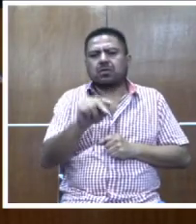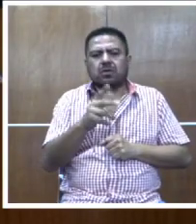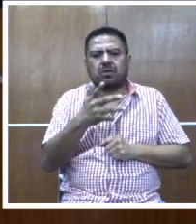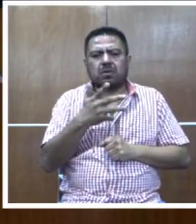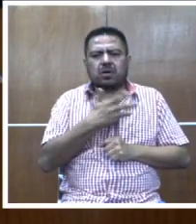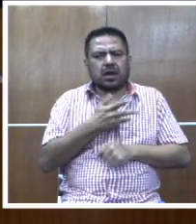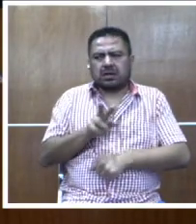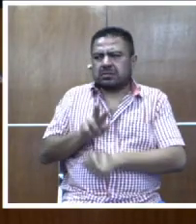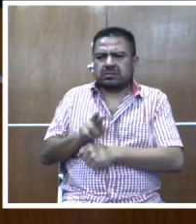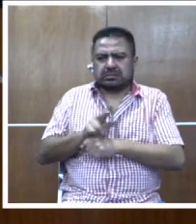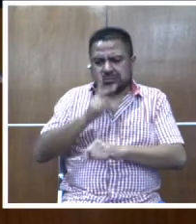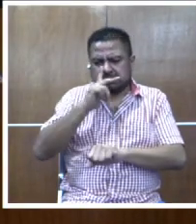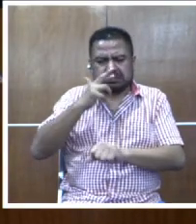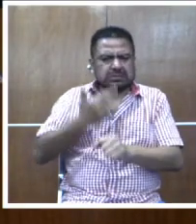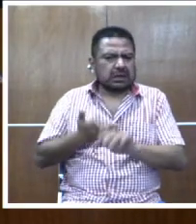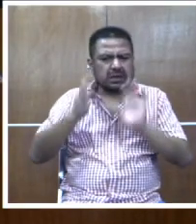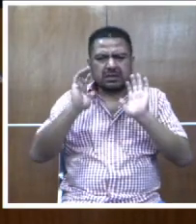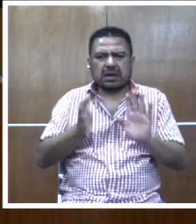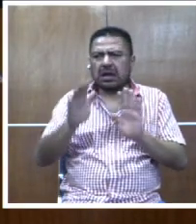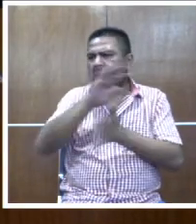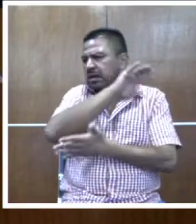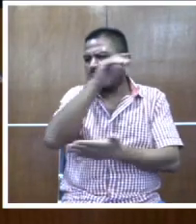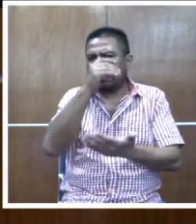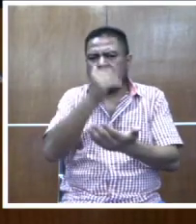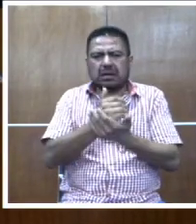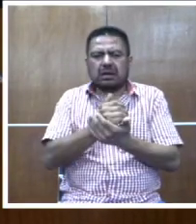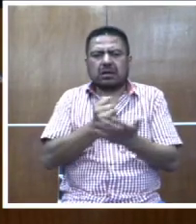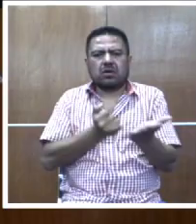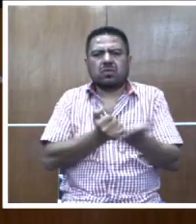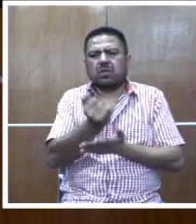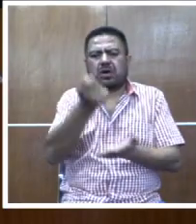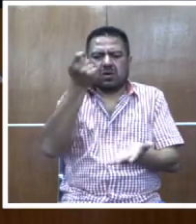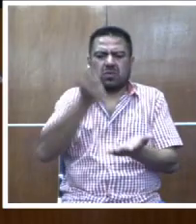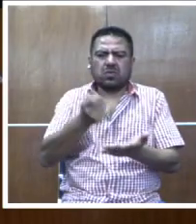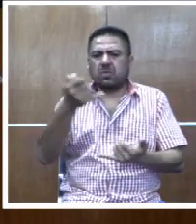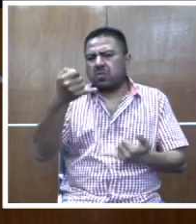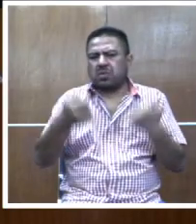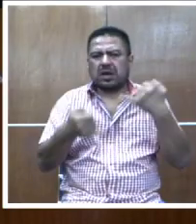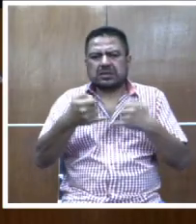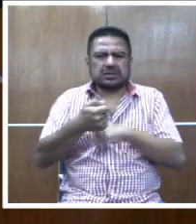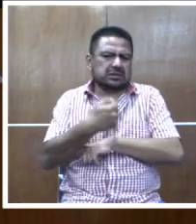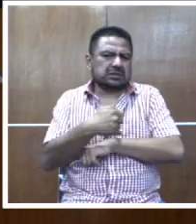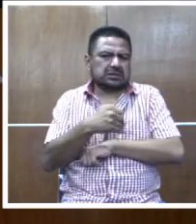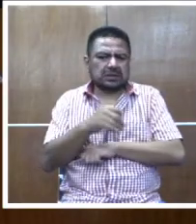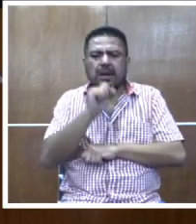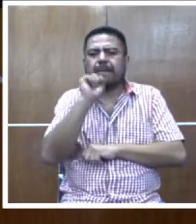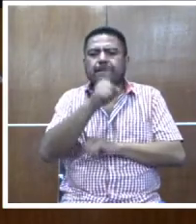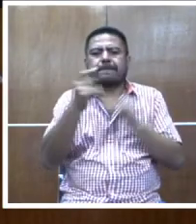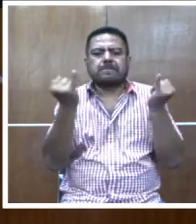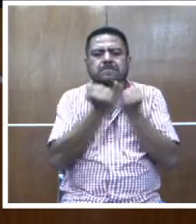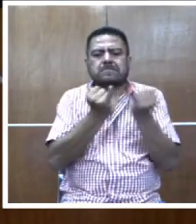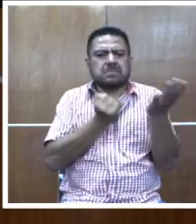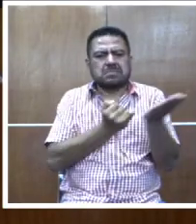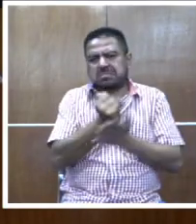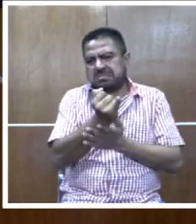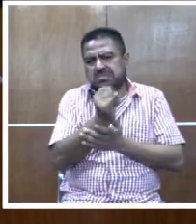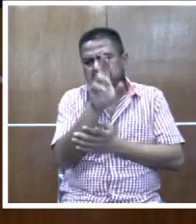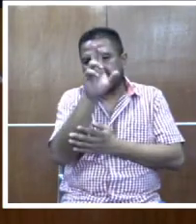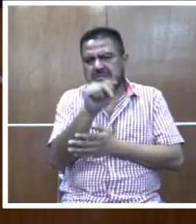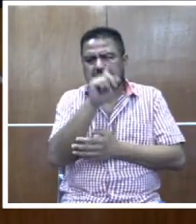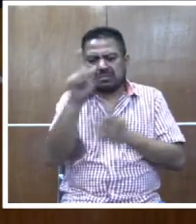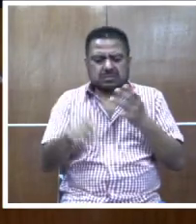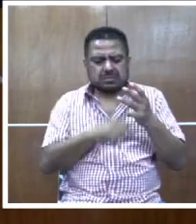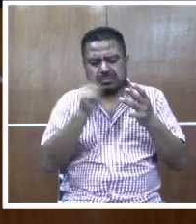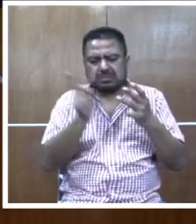guardia y custodia, ya sea de facto o dictada por un juez de manera provisional y en su caso definitivo.